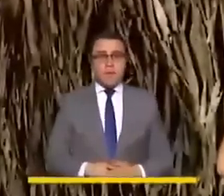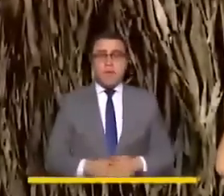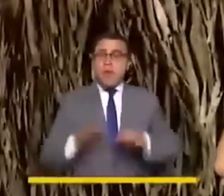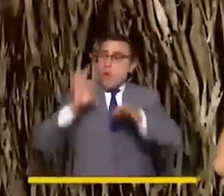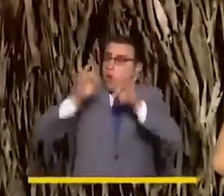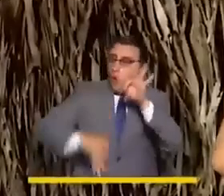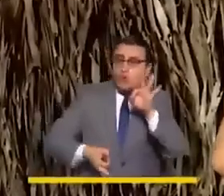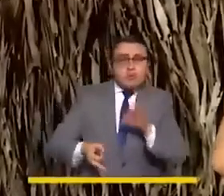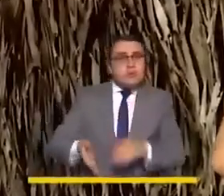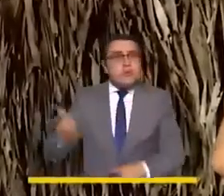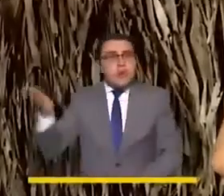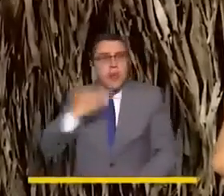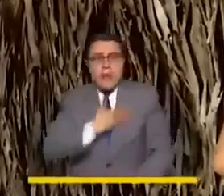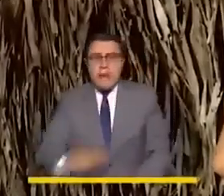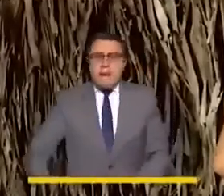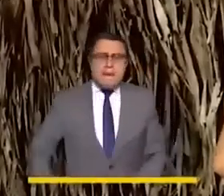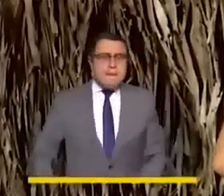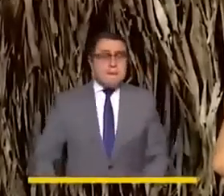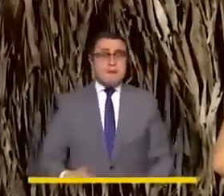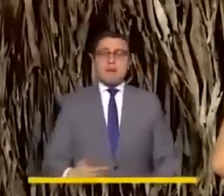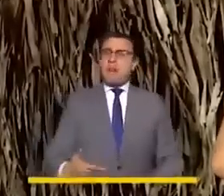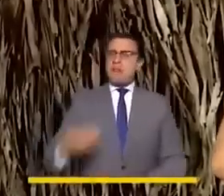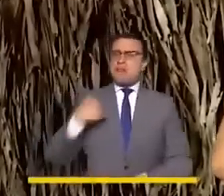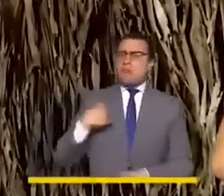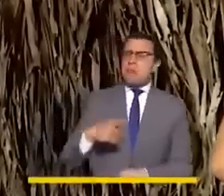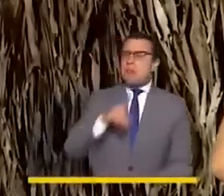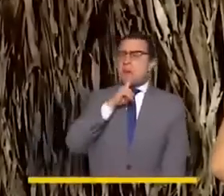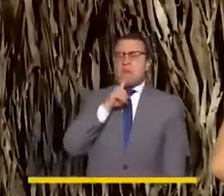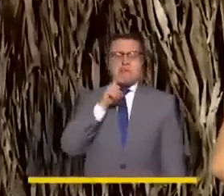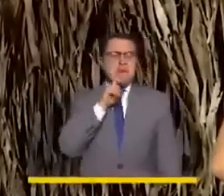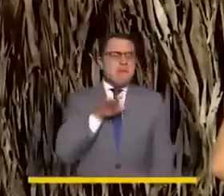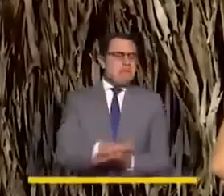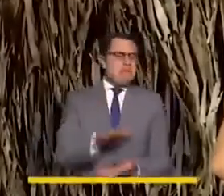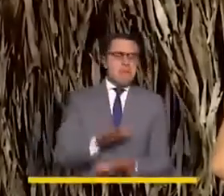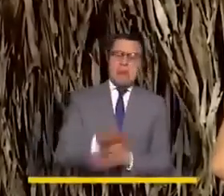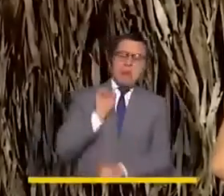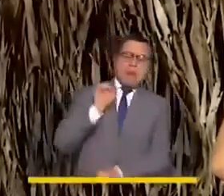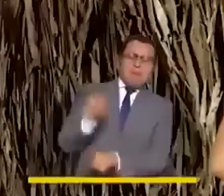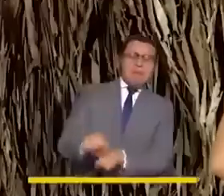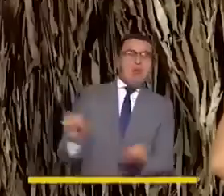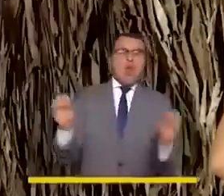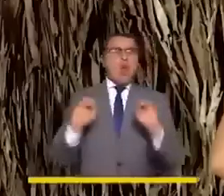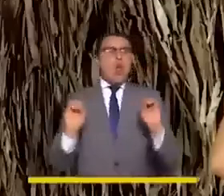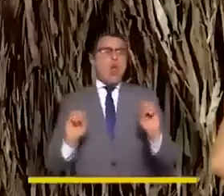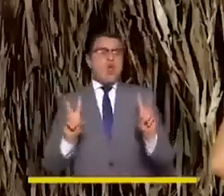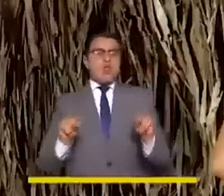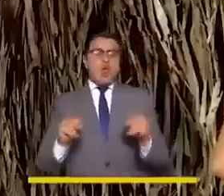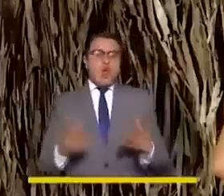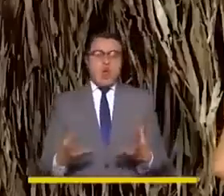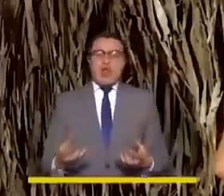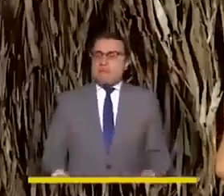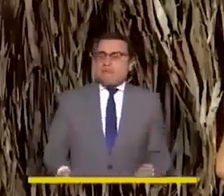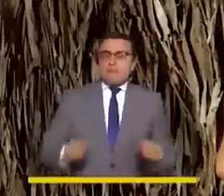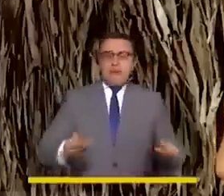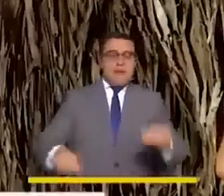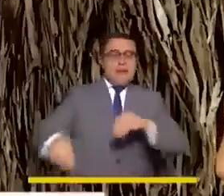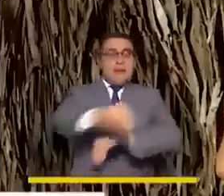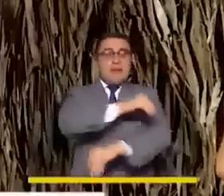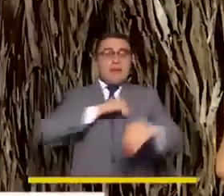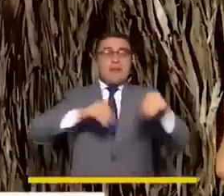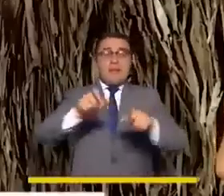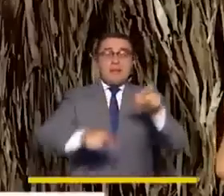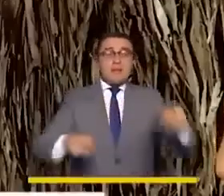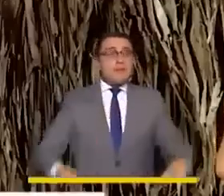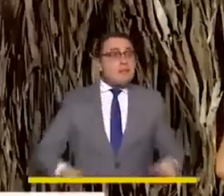de la República que por omisión, por pereza o porque no le da la gana entregar la tierra al